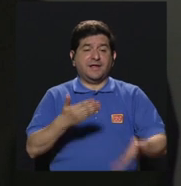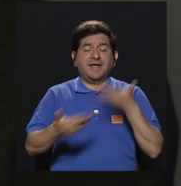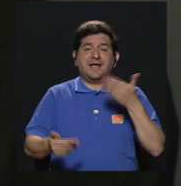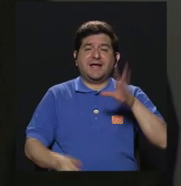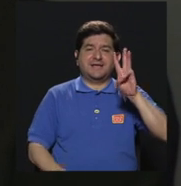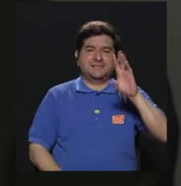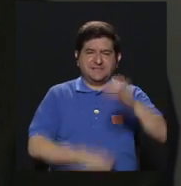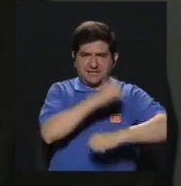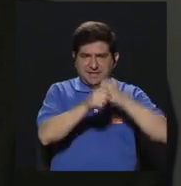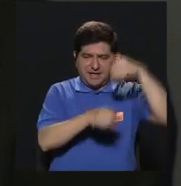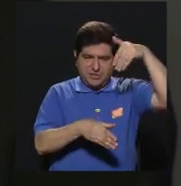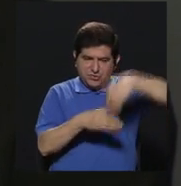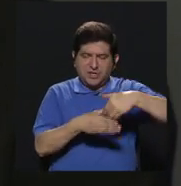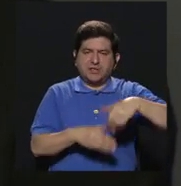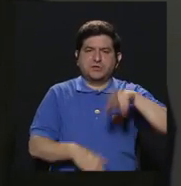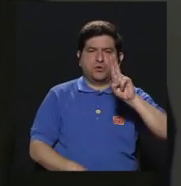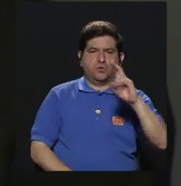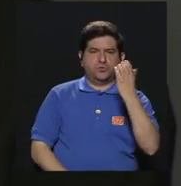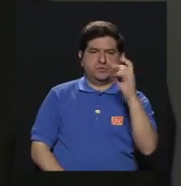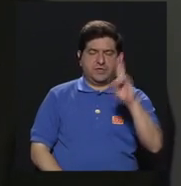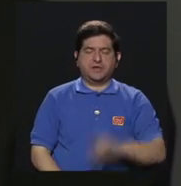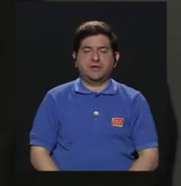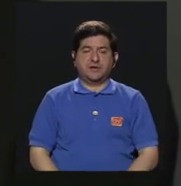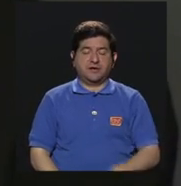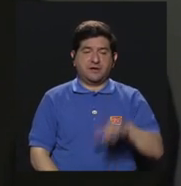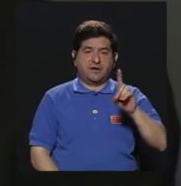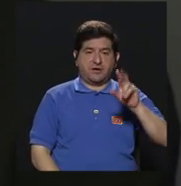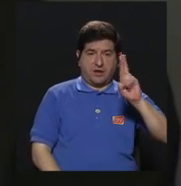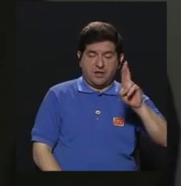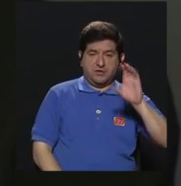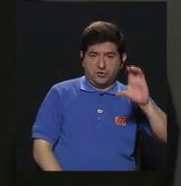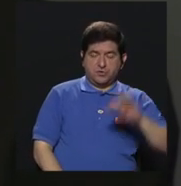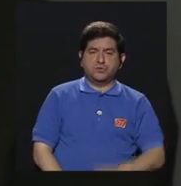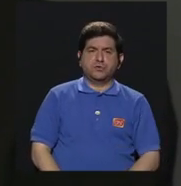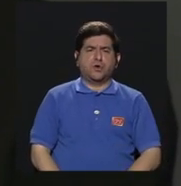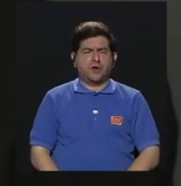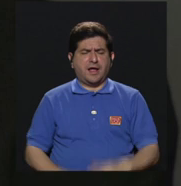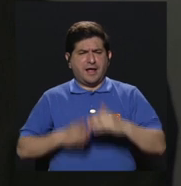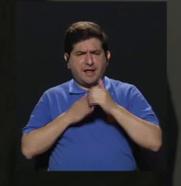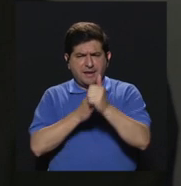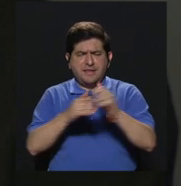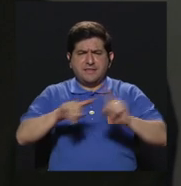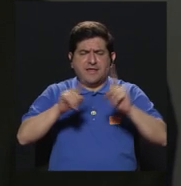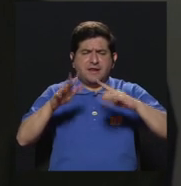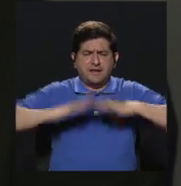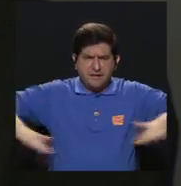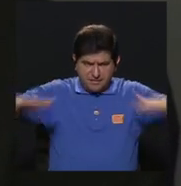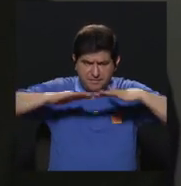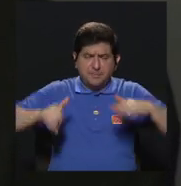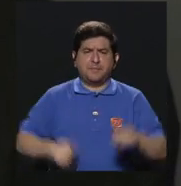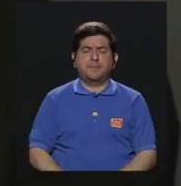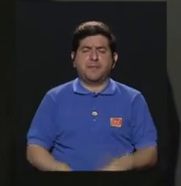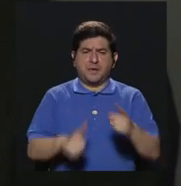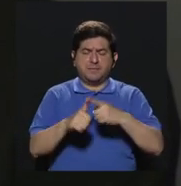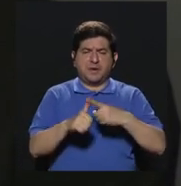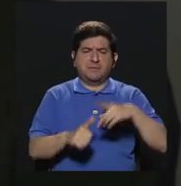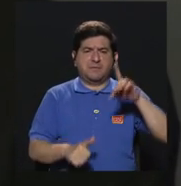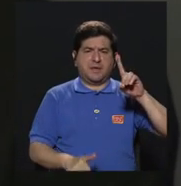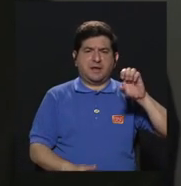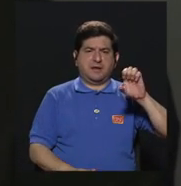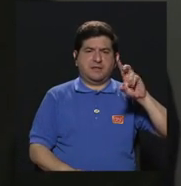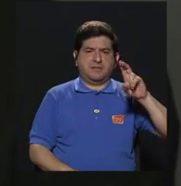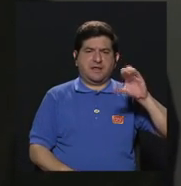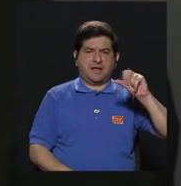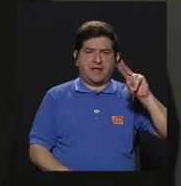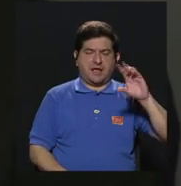60 años en la Universidad de Costa Rica, el doctor Camacho fue pionero en diferentes espacios institucionales, primer decano de la Facultad de